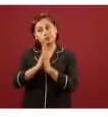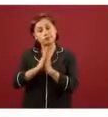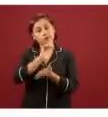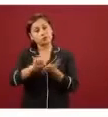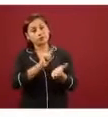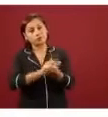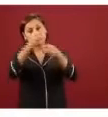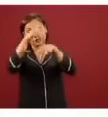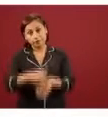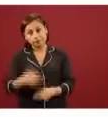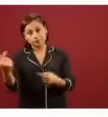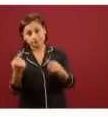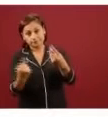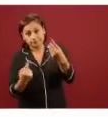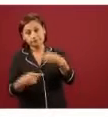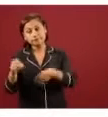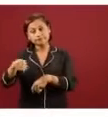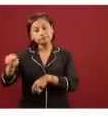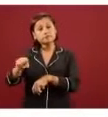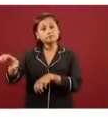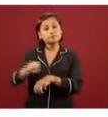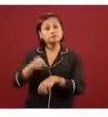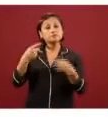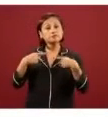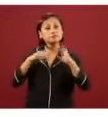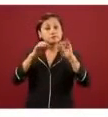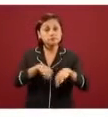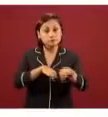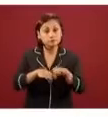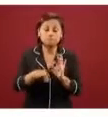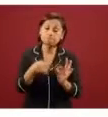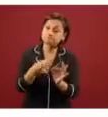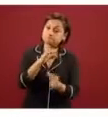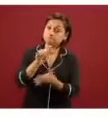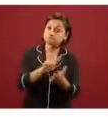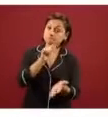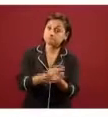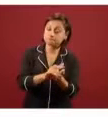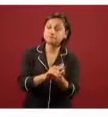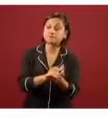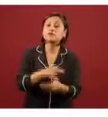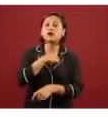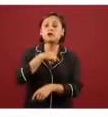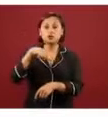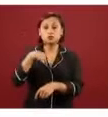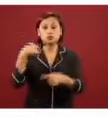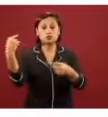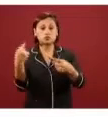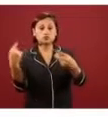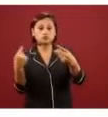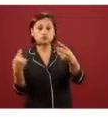y de administración de personal. También estamos intensificando todas estas acciones